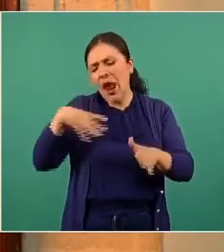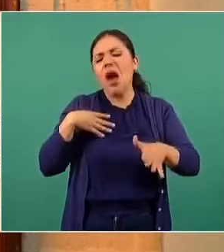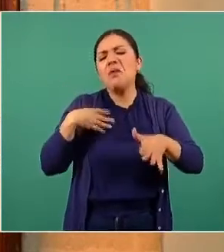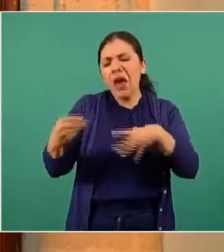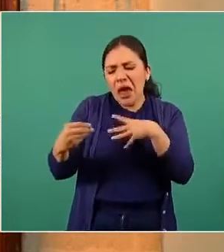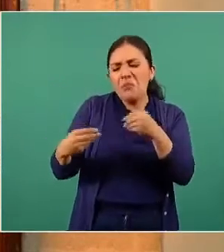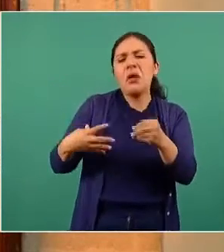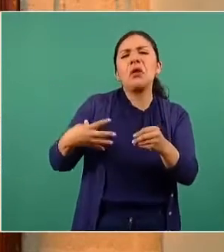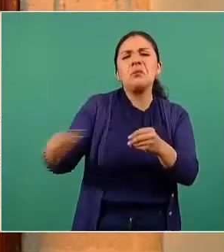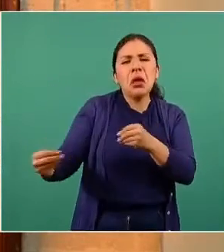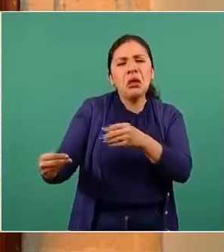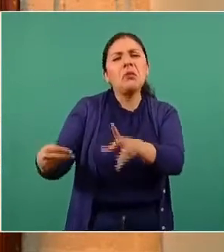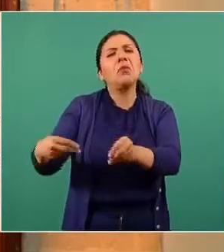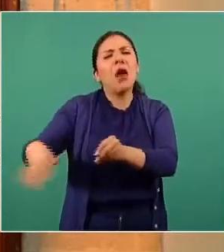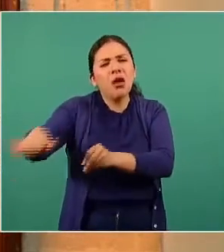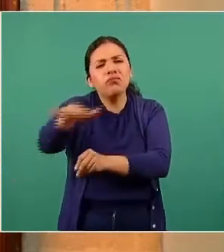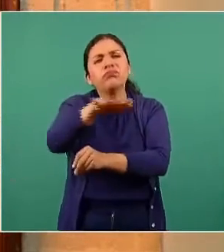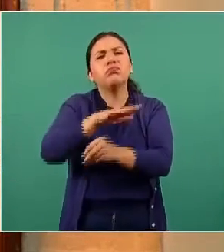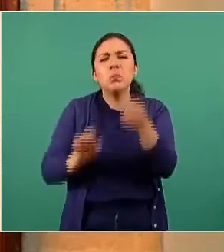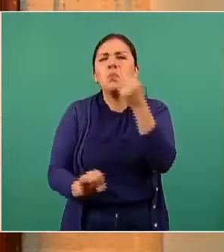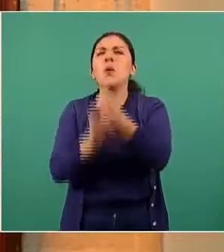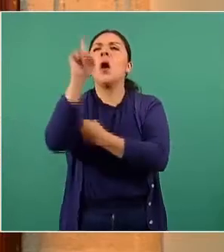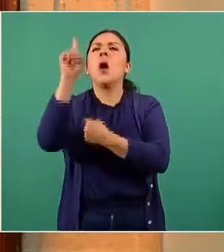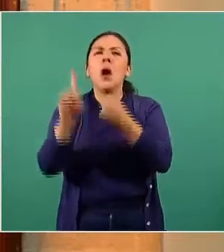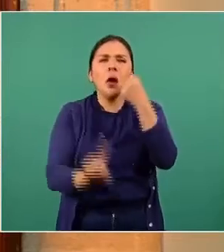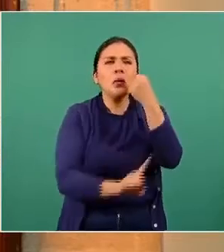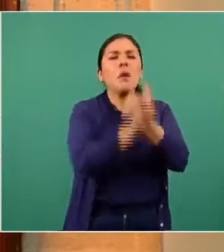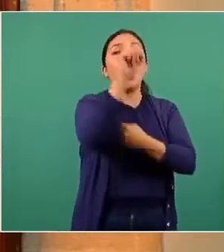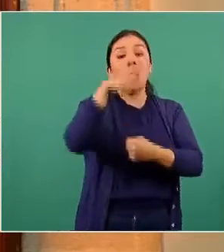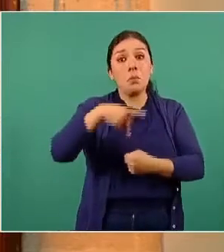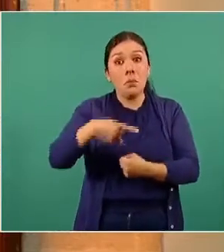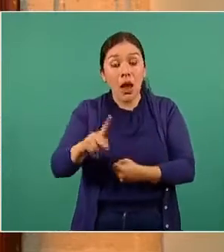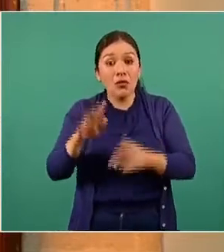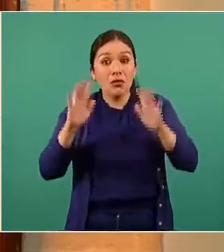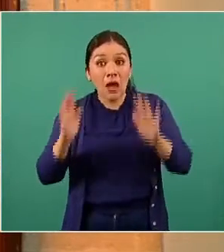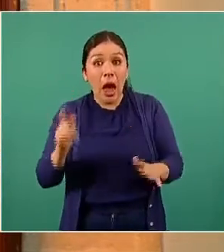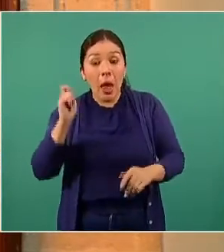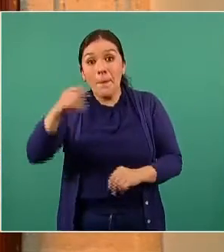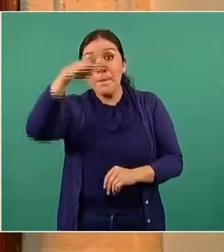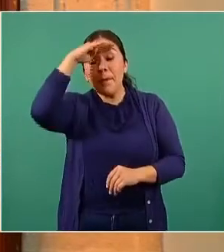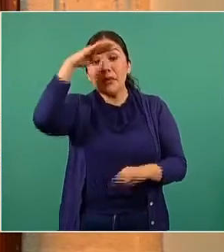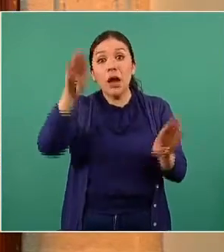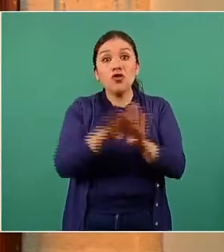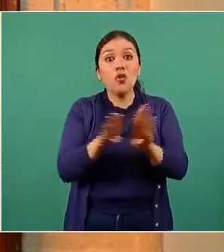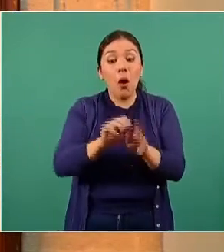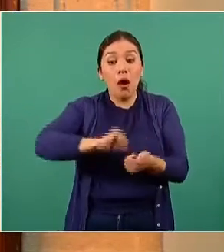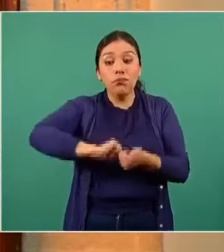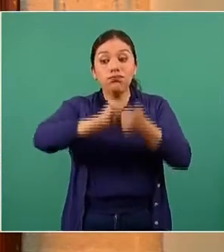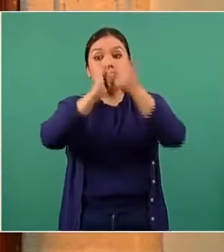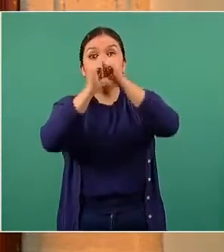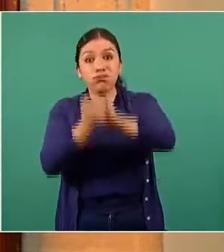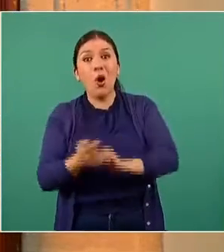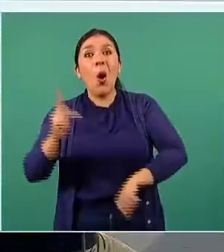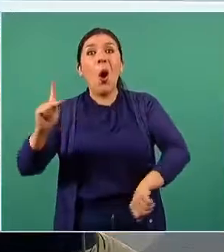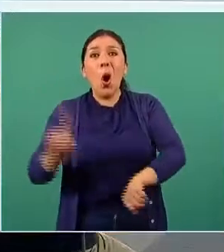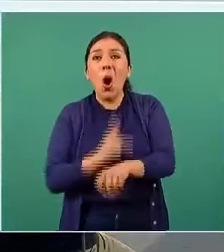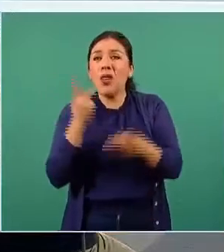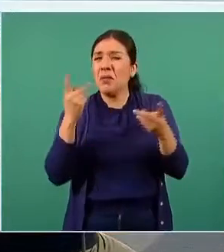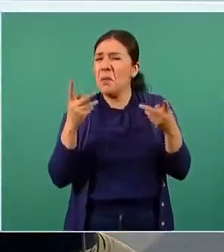un continuum de generación de casos, pero que no necesariamente queremos se conviertan en un